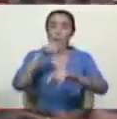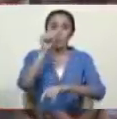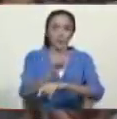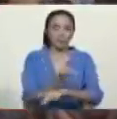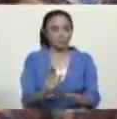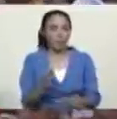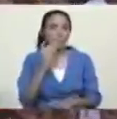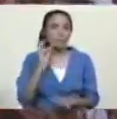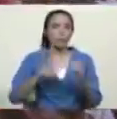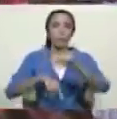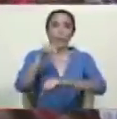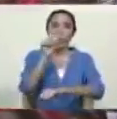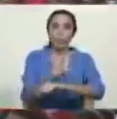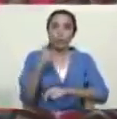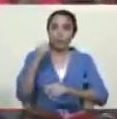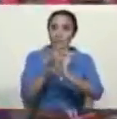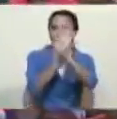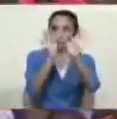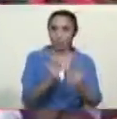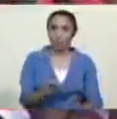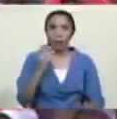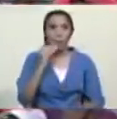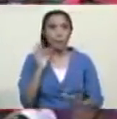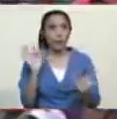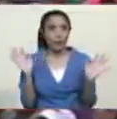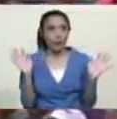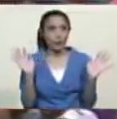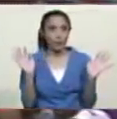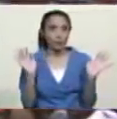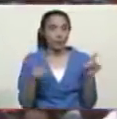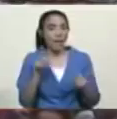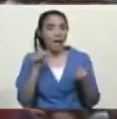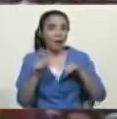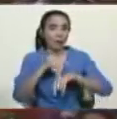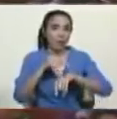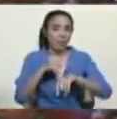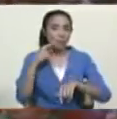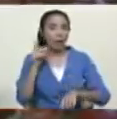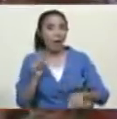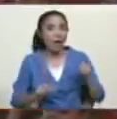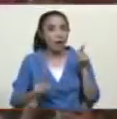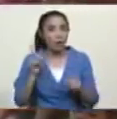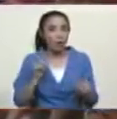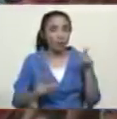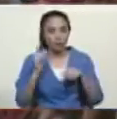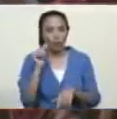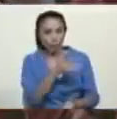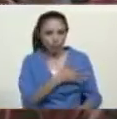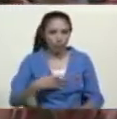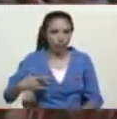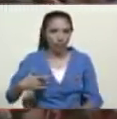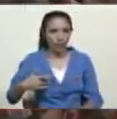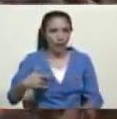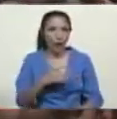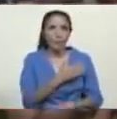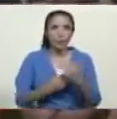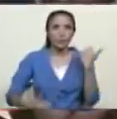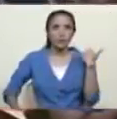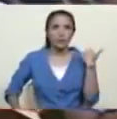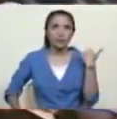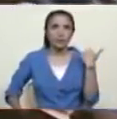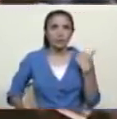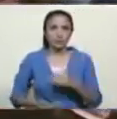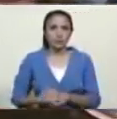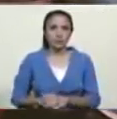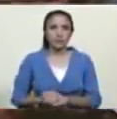manera que algún día, en algún momento, ustedes puedan tener una presidencia de la República aquí en este país,